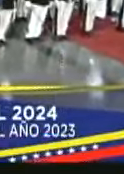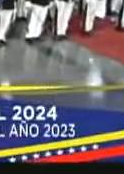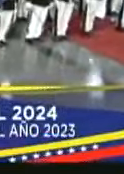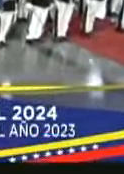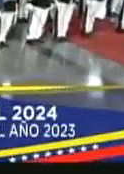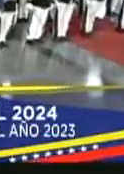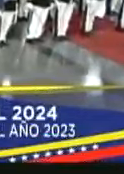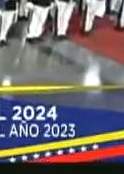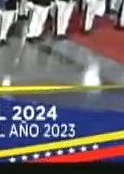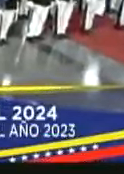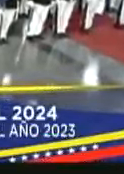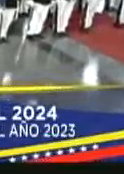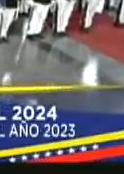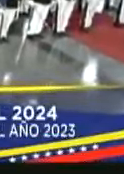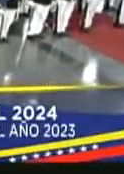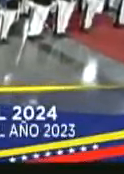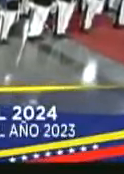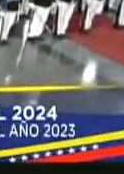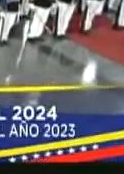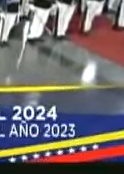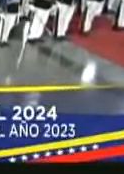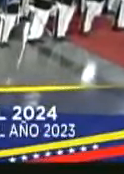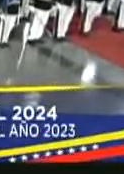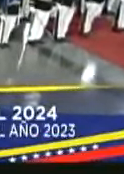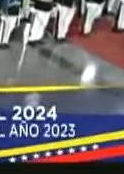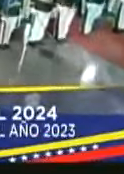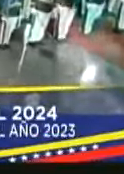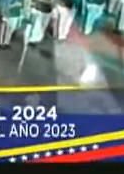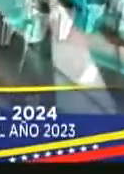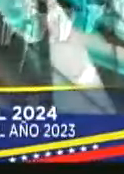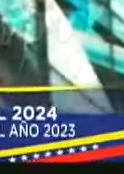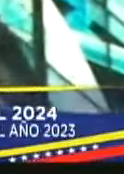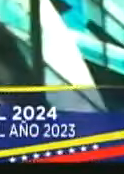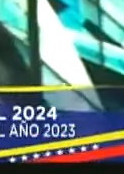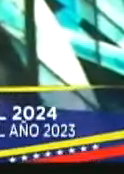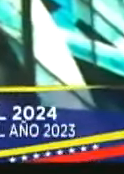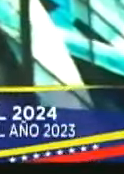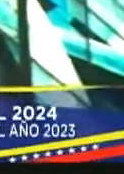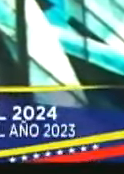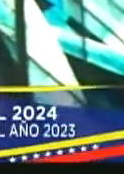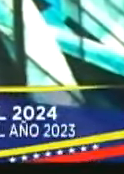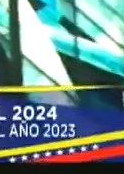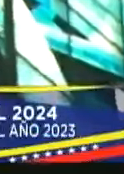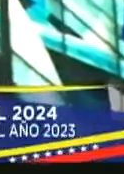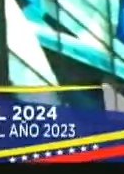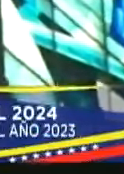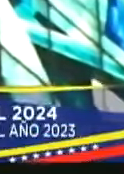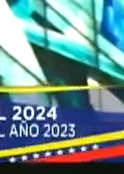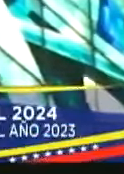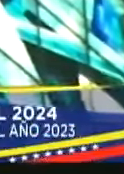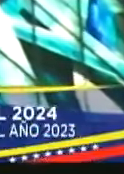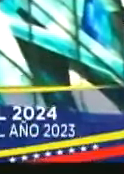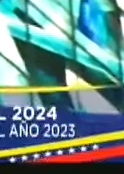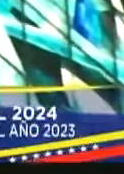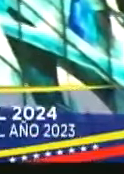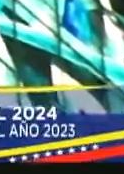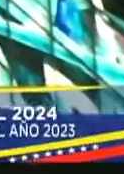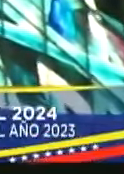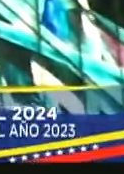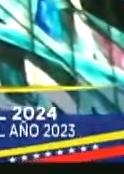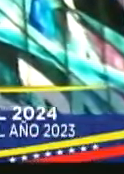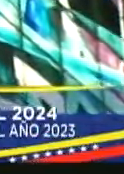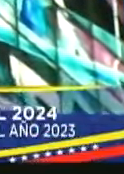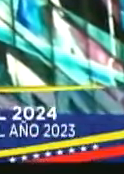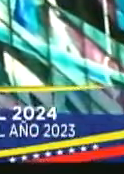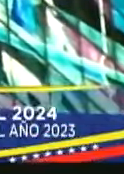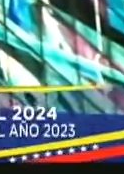al hombre de a pie, a la mujer de a pie. Además aseguraba en aquel momento que los jueces deben estar listos para retar todas las